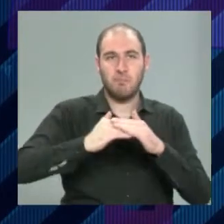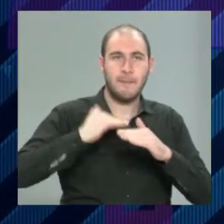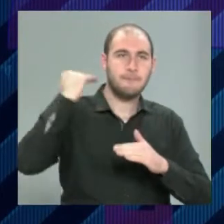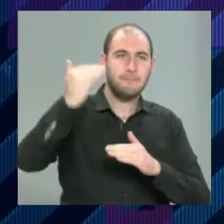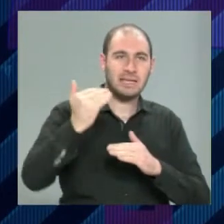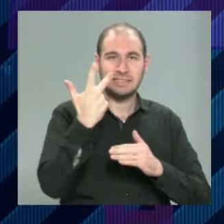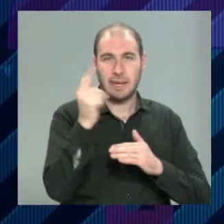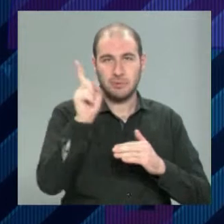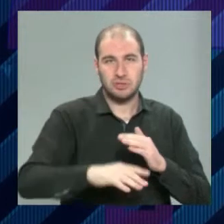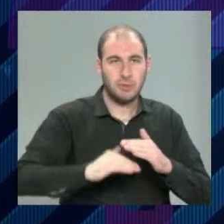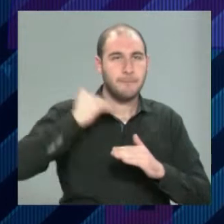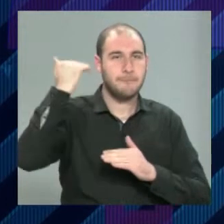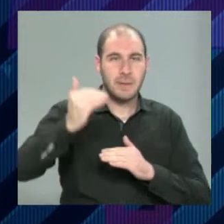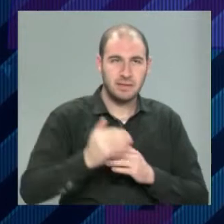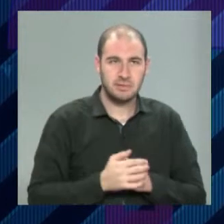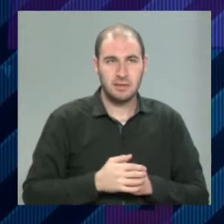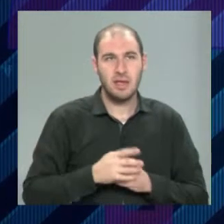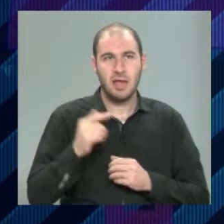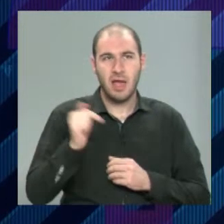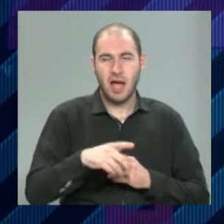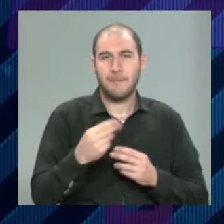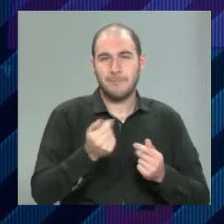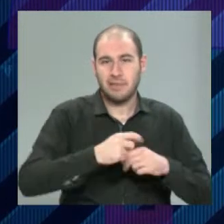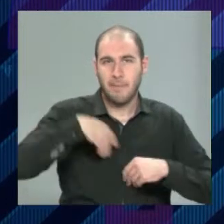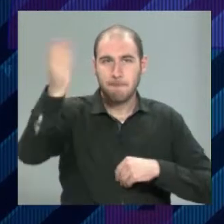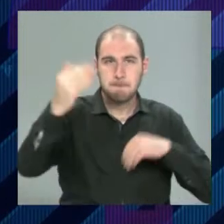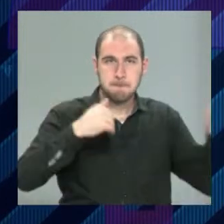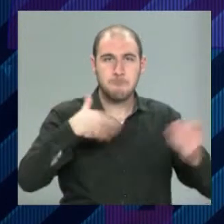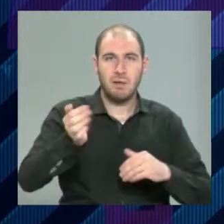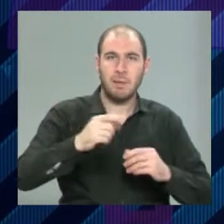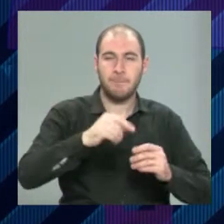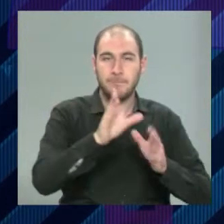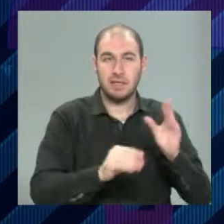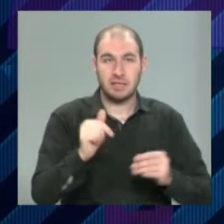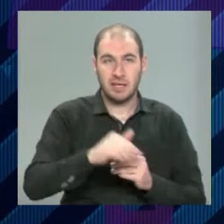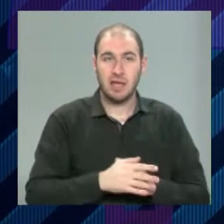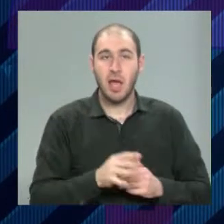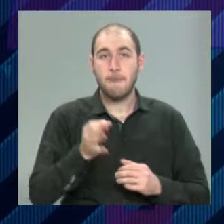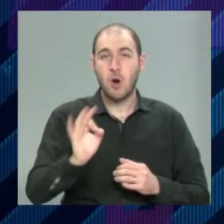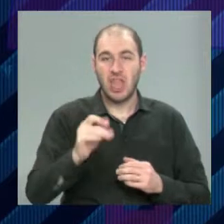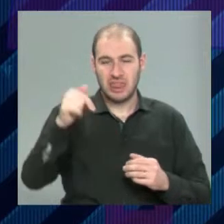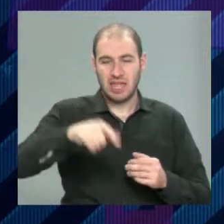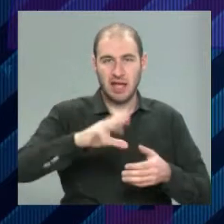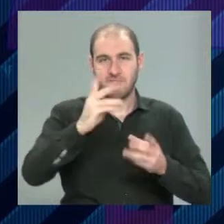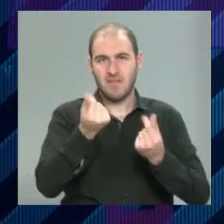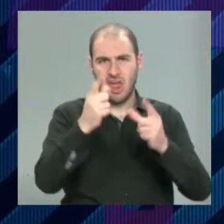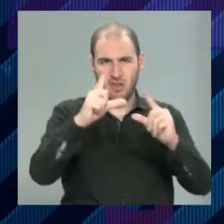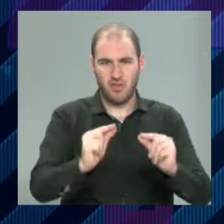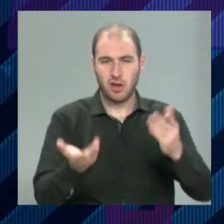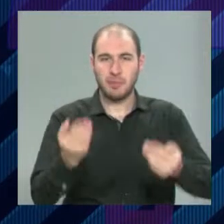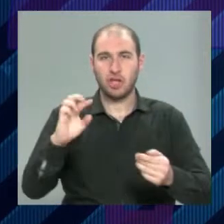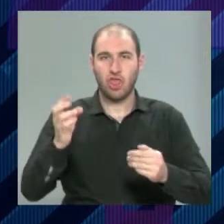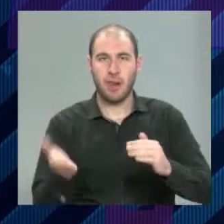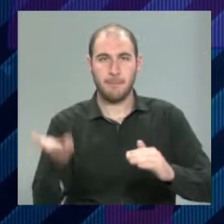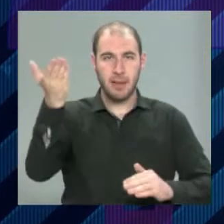psicológico del 3%, disparando la salida de capitales en los emergentes. Las monedas de nuestra región se devaluaron frente al dólar